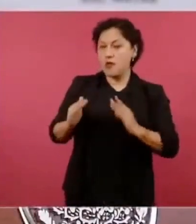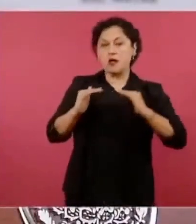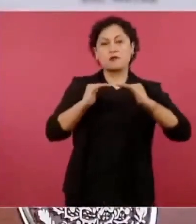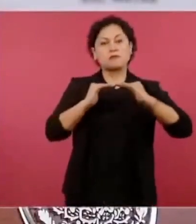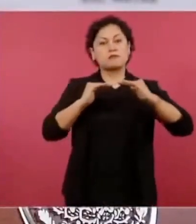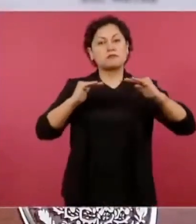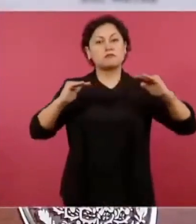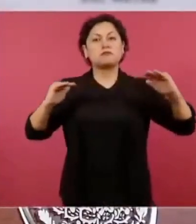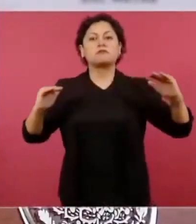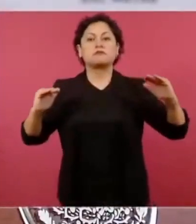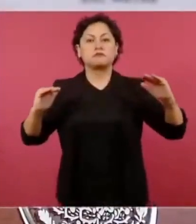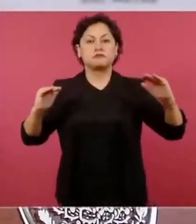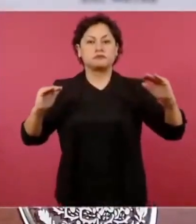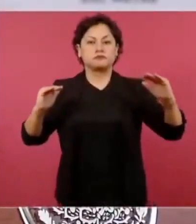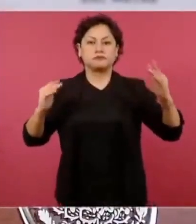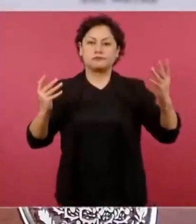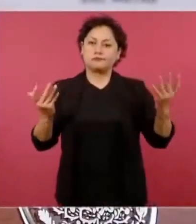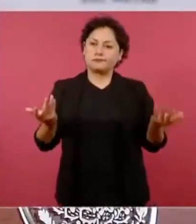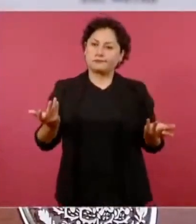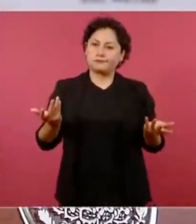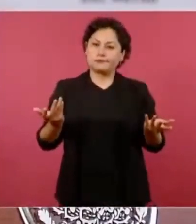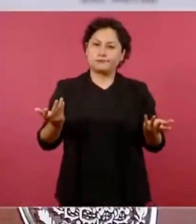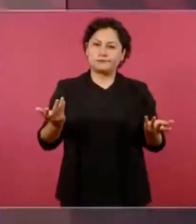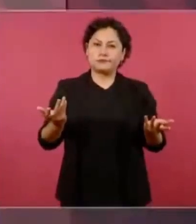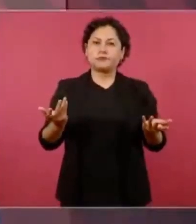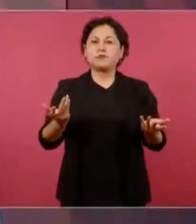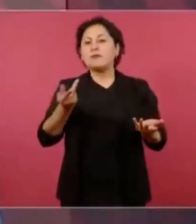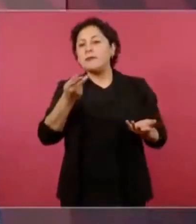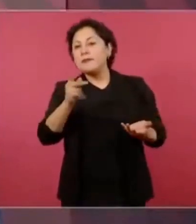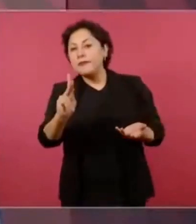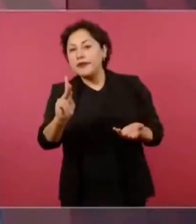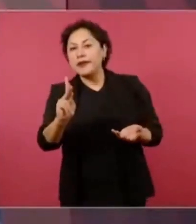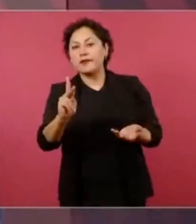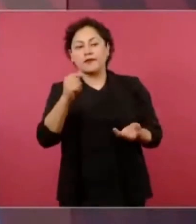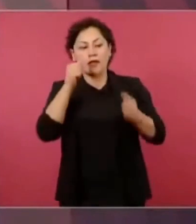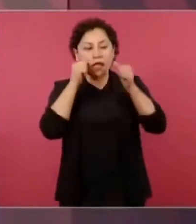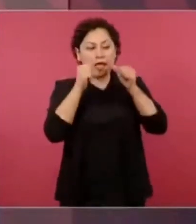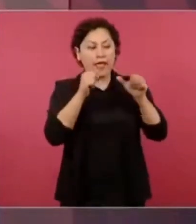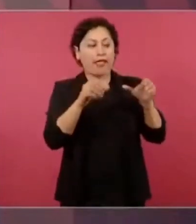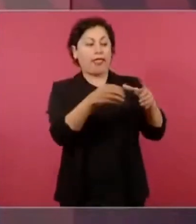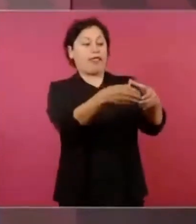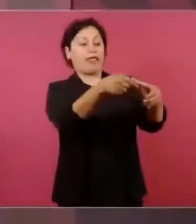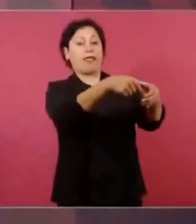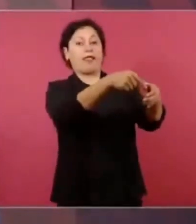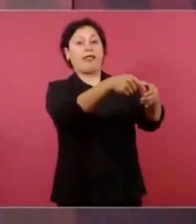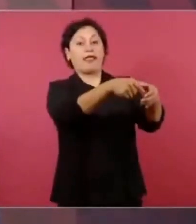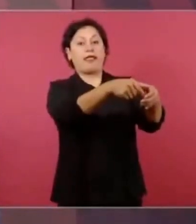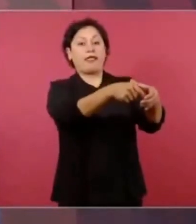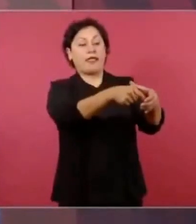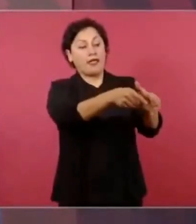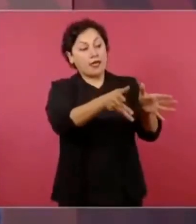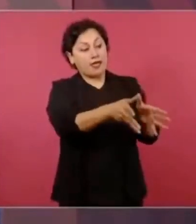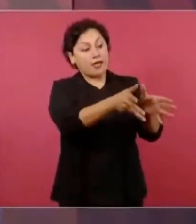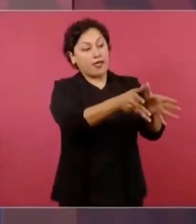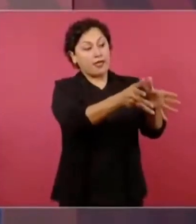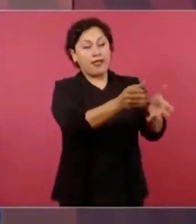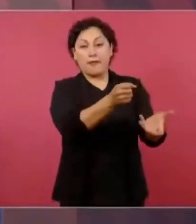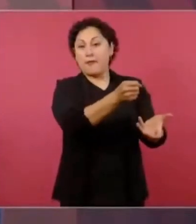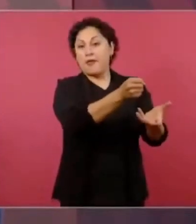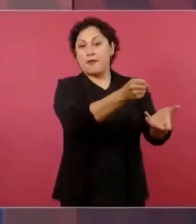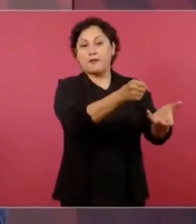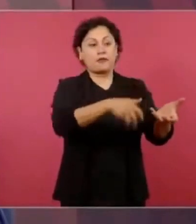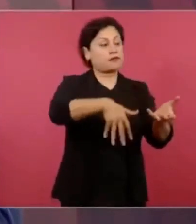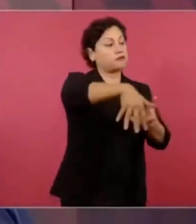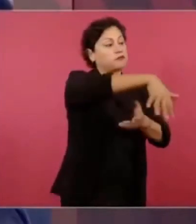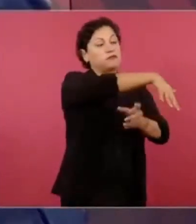no islas de crecimiento rodeadas de abandono y de pobreza. Para eso también